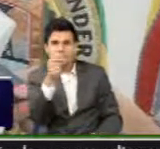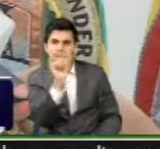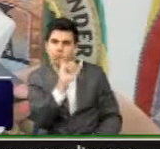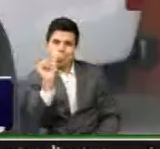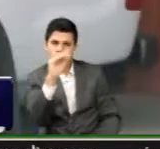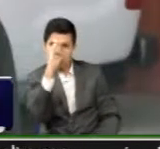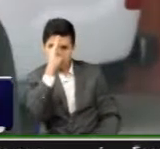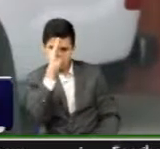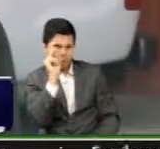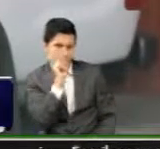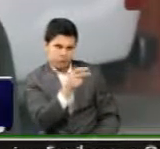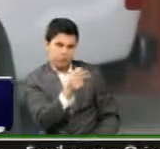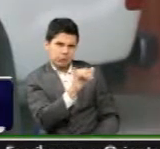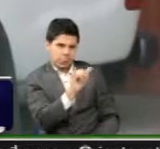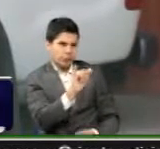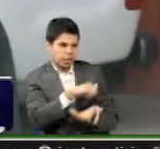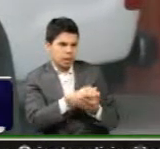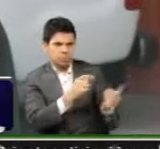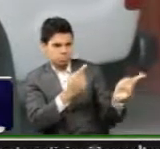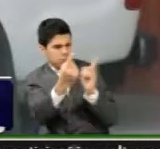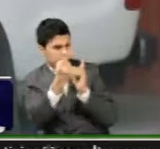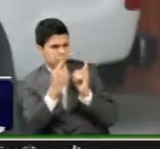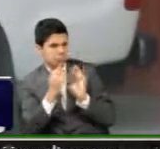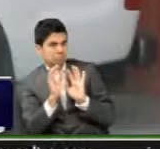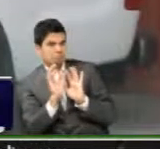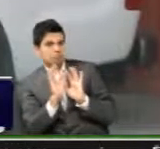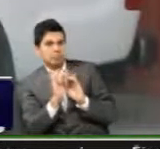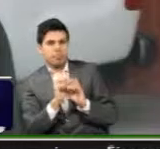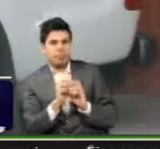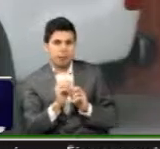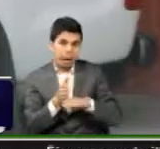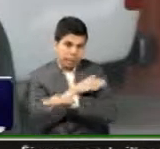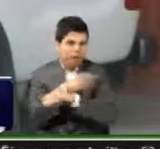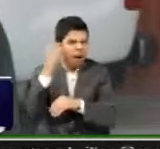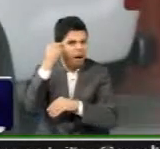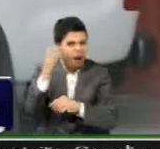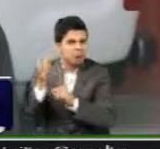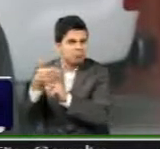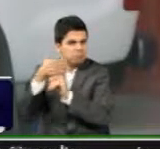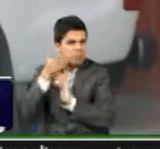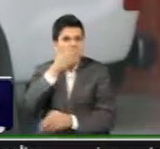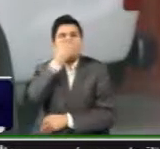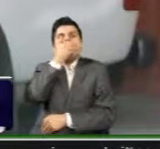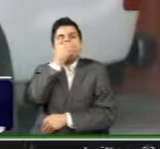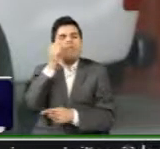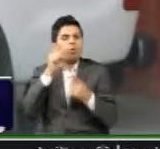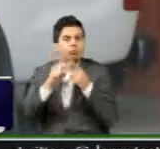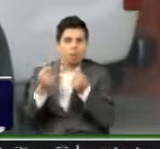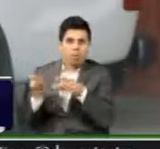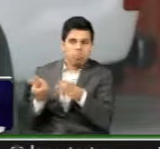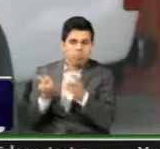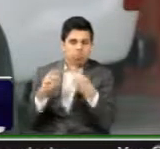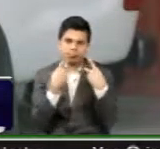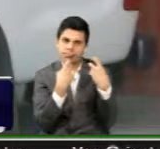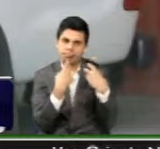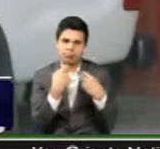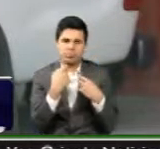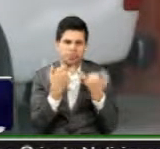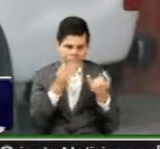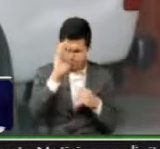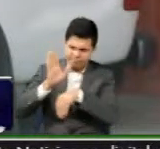policía. Pese a que inicialmente se hablaba de un secuestro extorsivo, pues como lo veíamos en el informe, la hipótesis fue descartada hasta el momento por